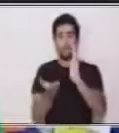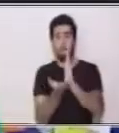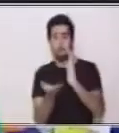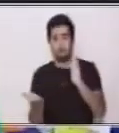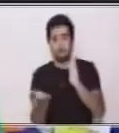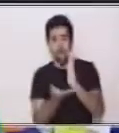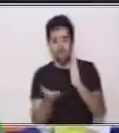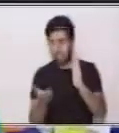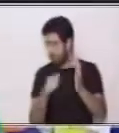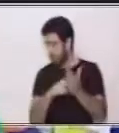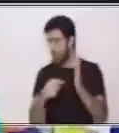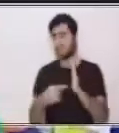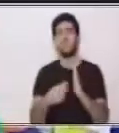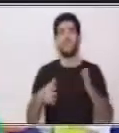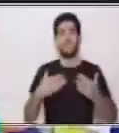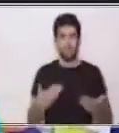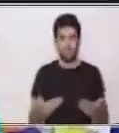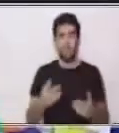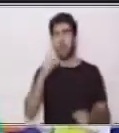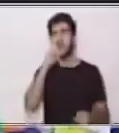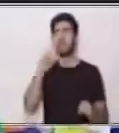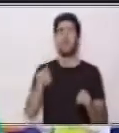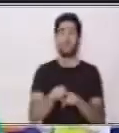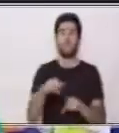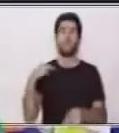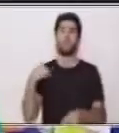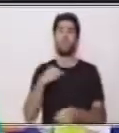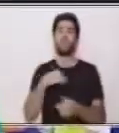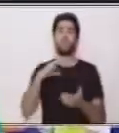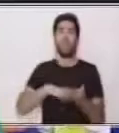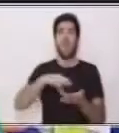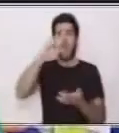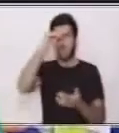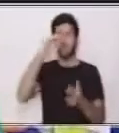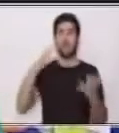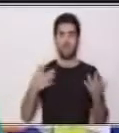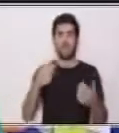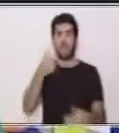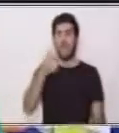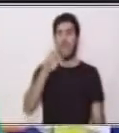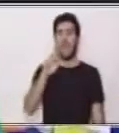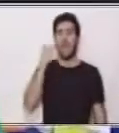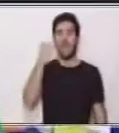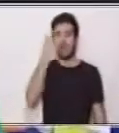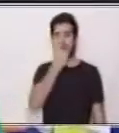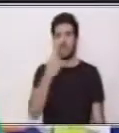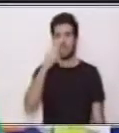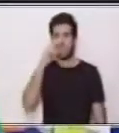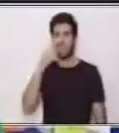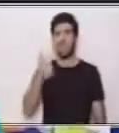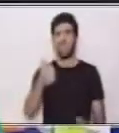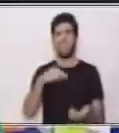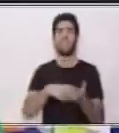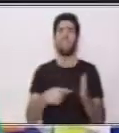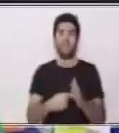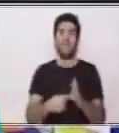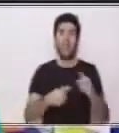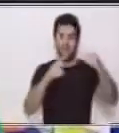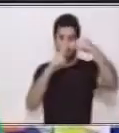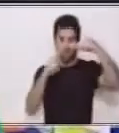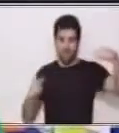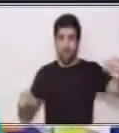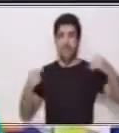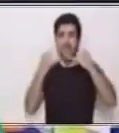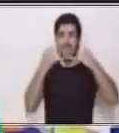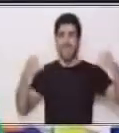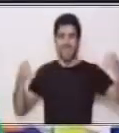geométricas. Y aprendimos también qué son las aristas, que al final dijimos que en este caso de